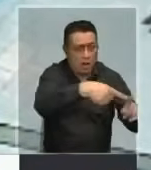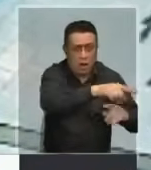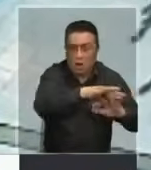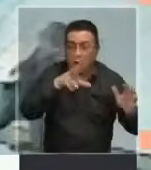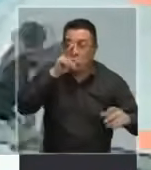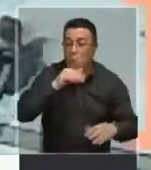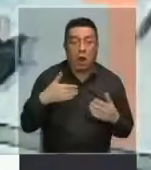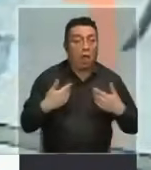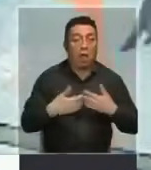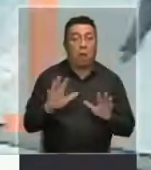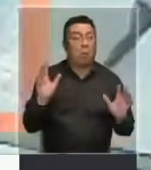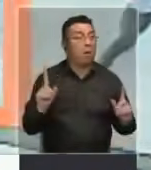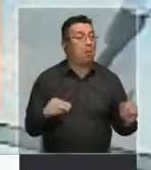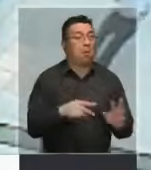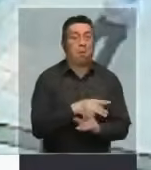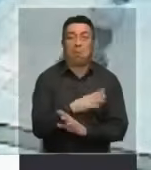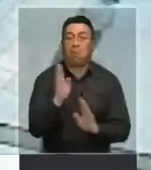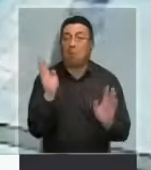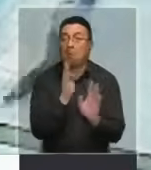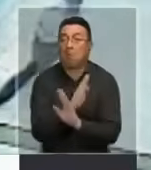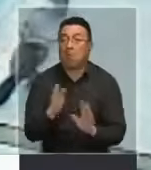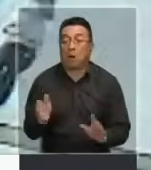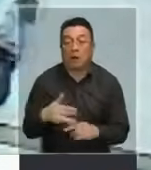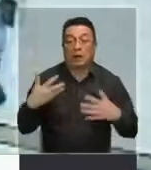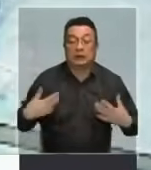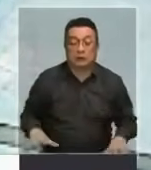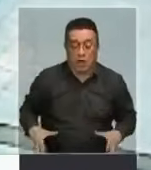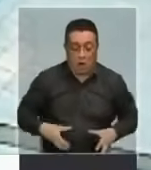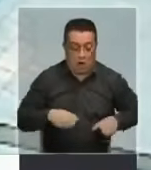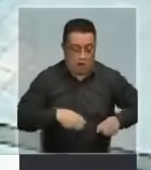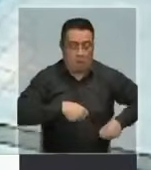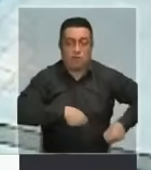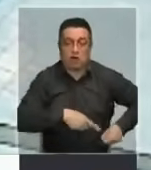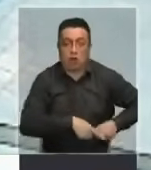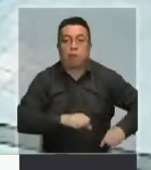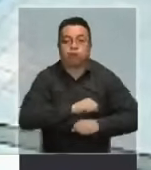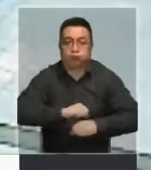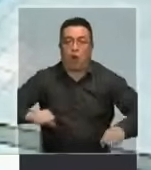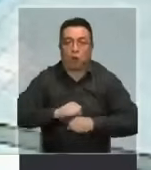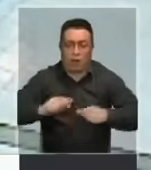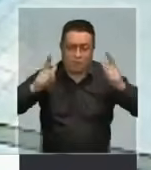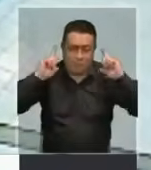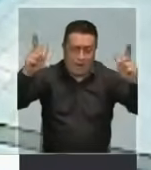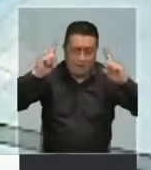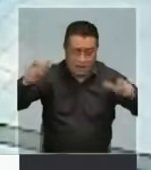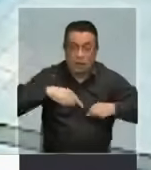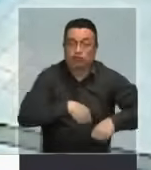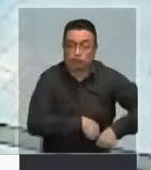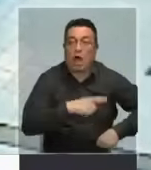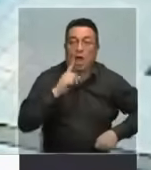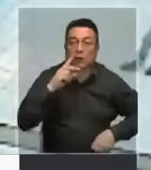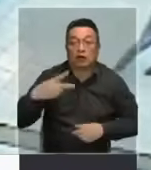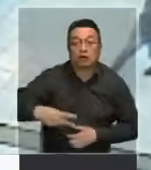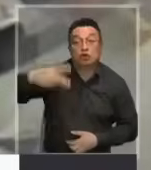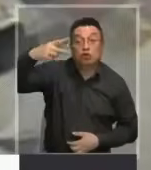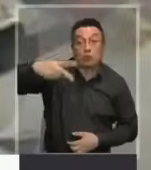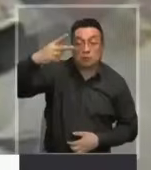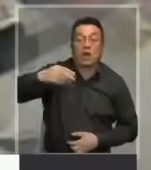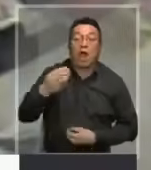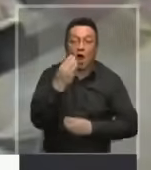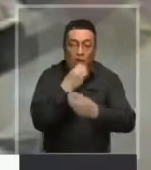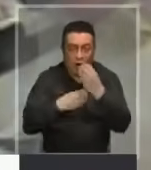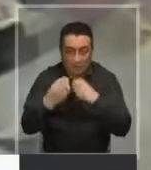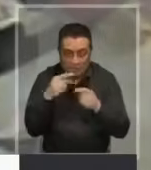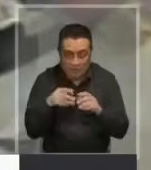un cliente más, pero en la bolsa ya llevaba un sinnúmero de bombas de ruido. Por el segundo nivel pasa por el patio de comida y luego